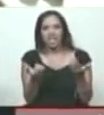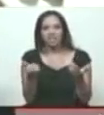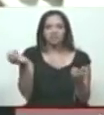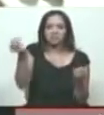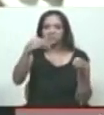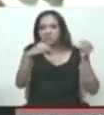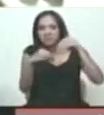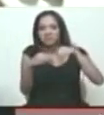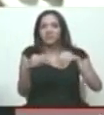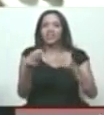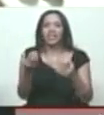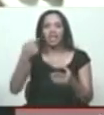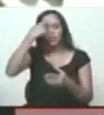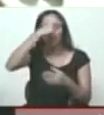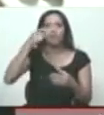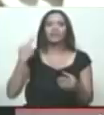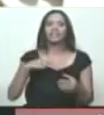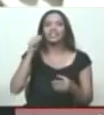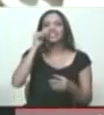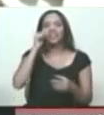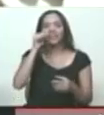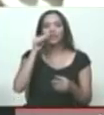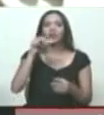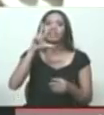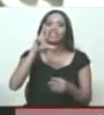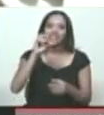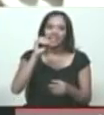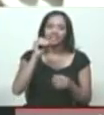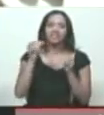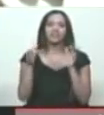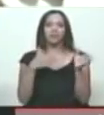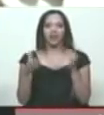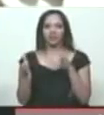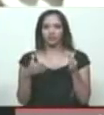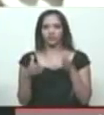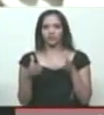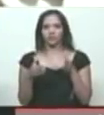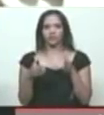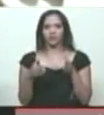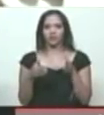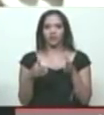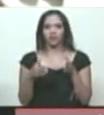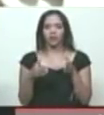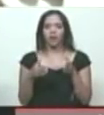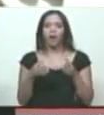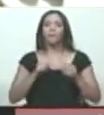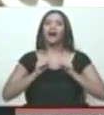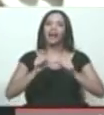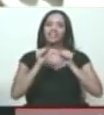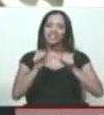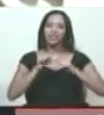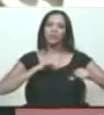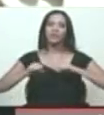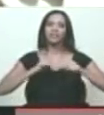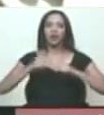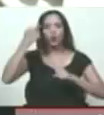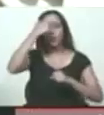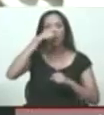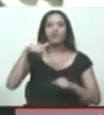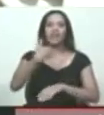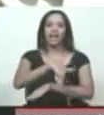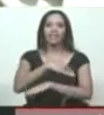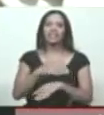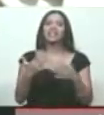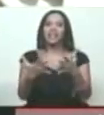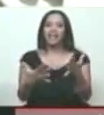va a tener el sábado 30 de marzo. Vamos a seguir movilizado el pueblo en la calle, ganando